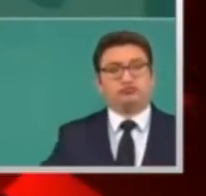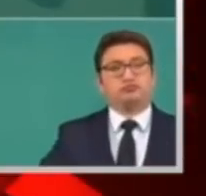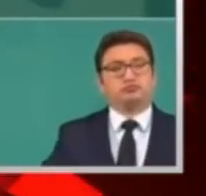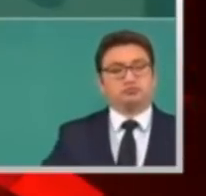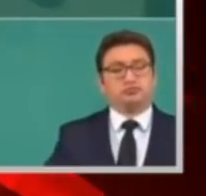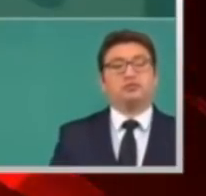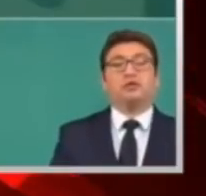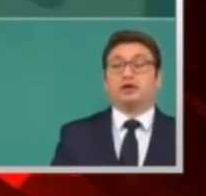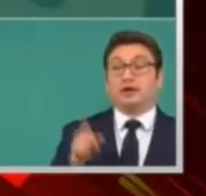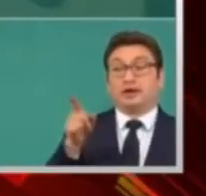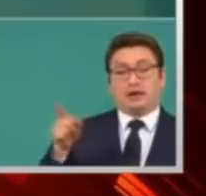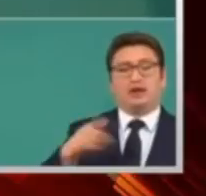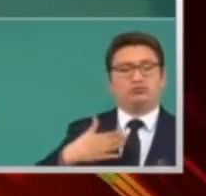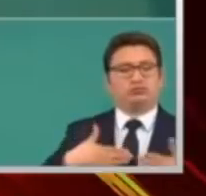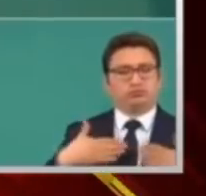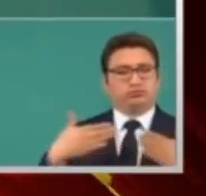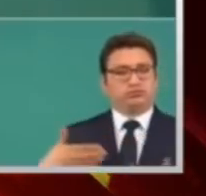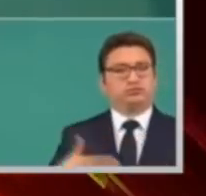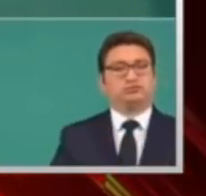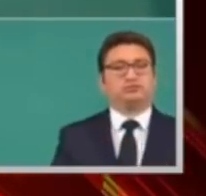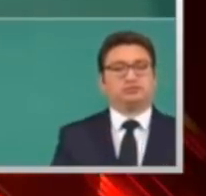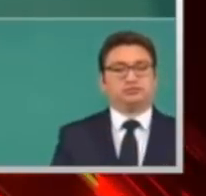yo le tengo confianza